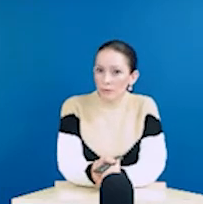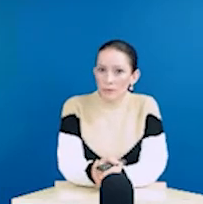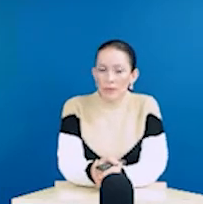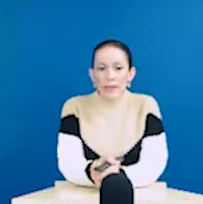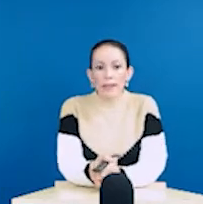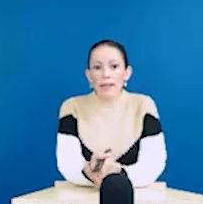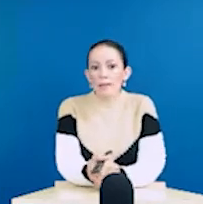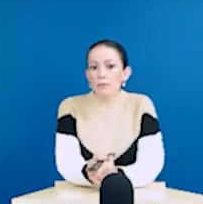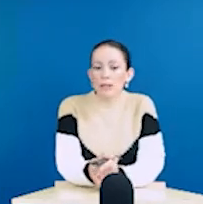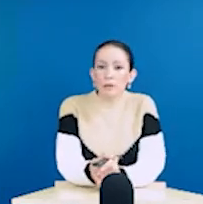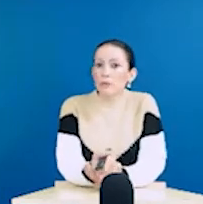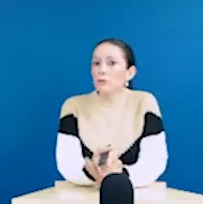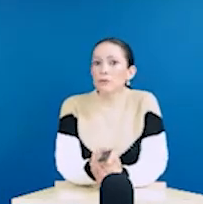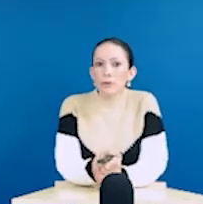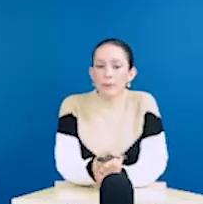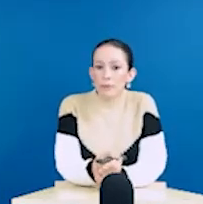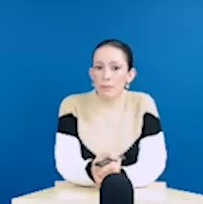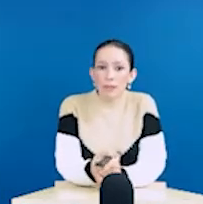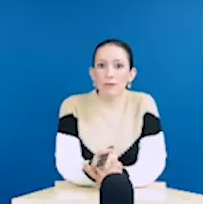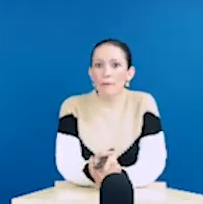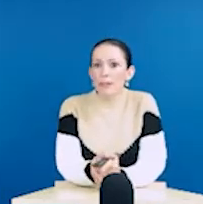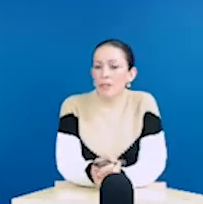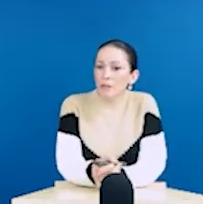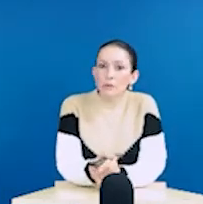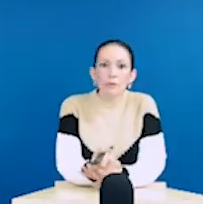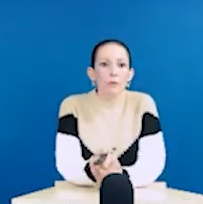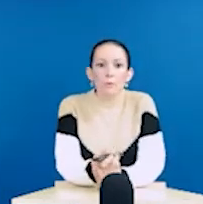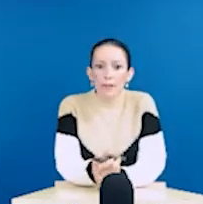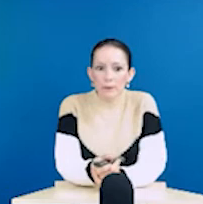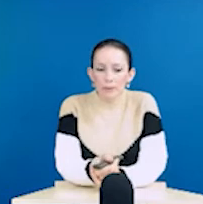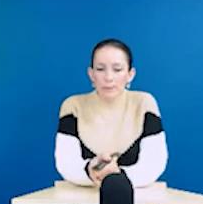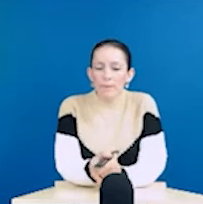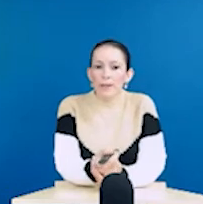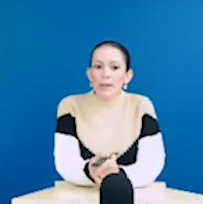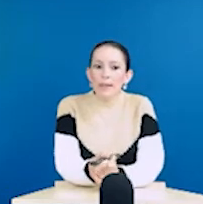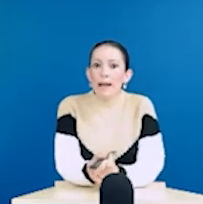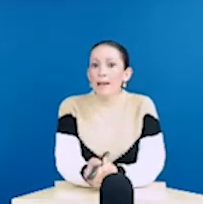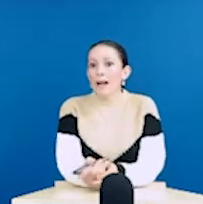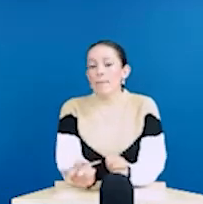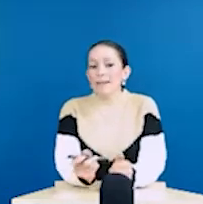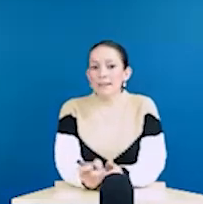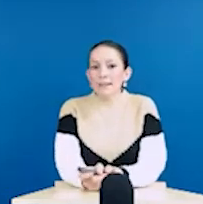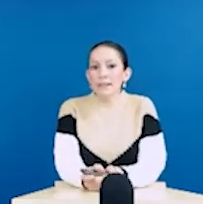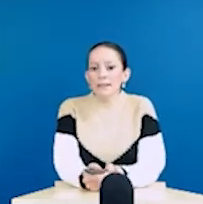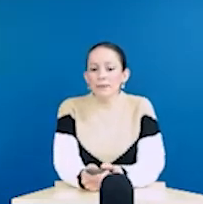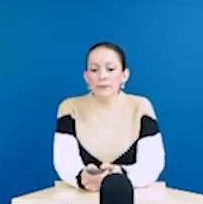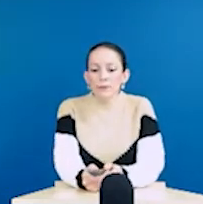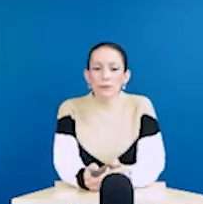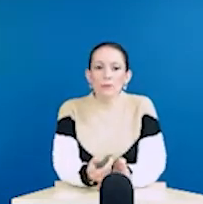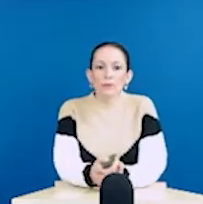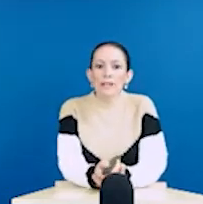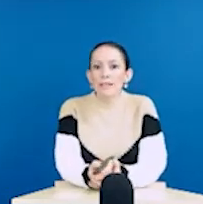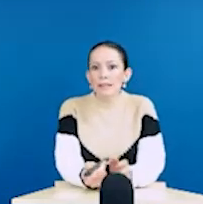sus datos. Sus datos son sus nombres completos, apellidos, su documento, y a partir de